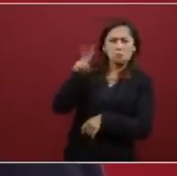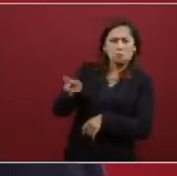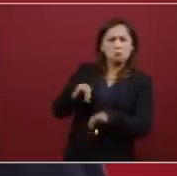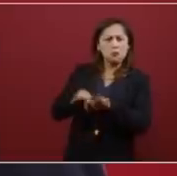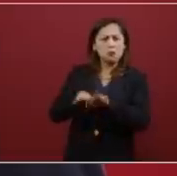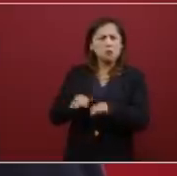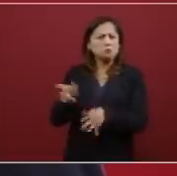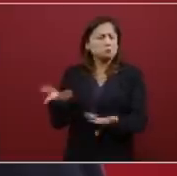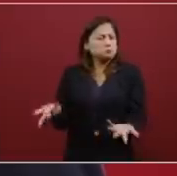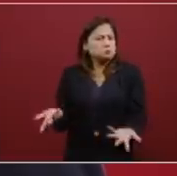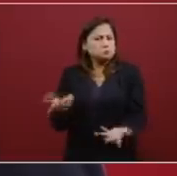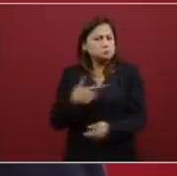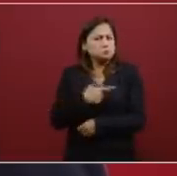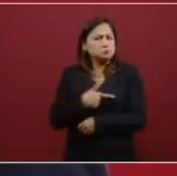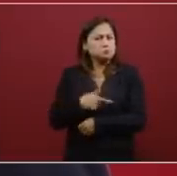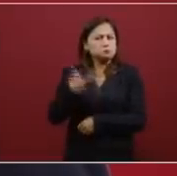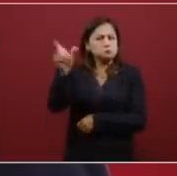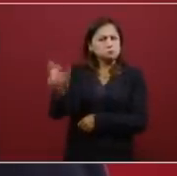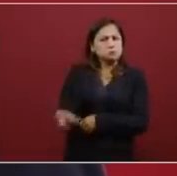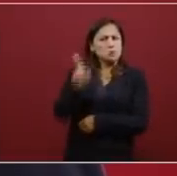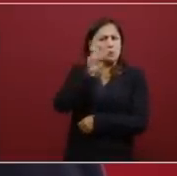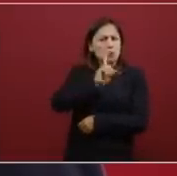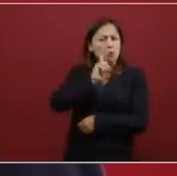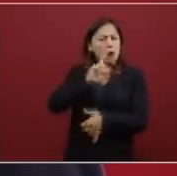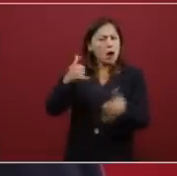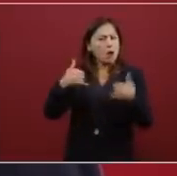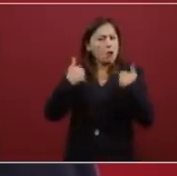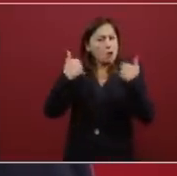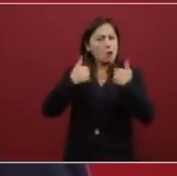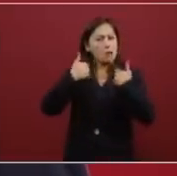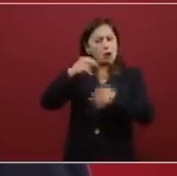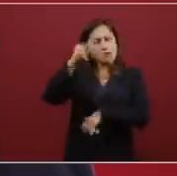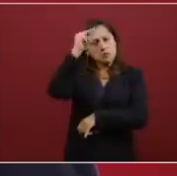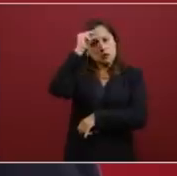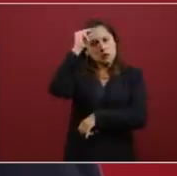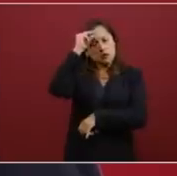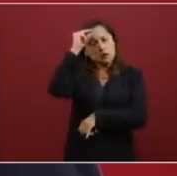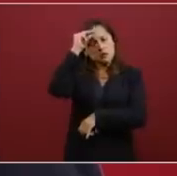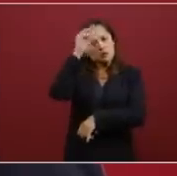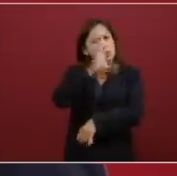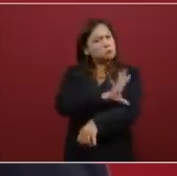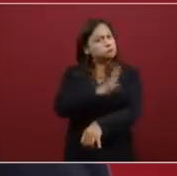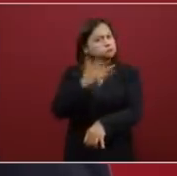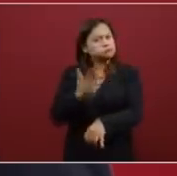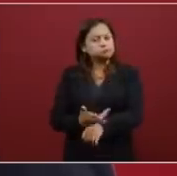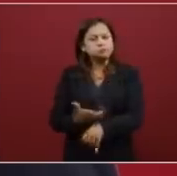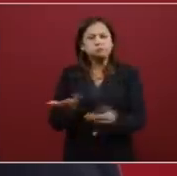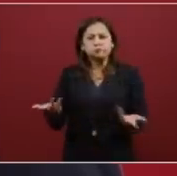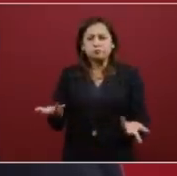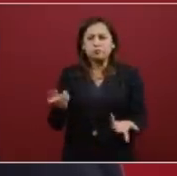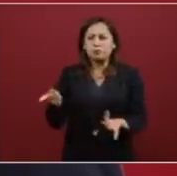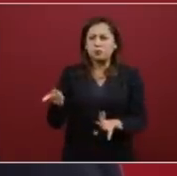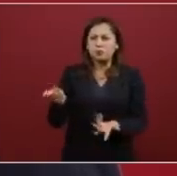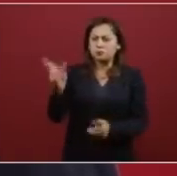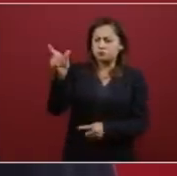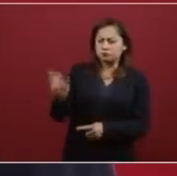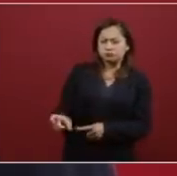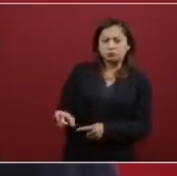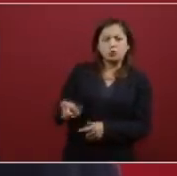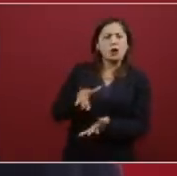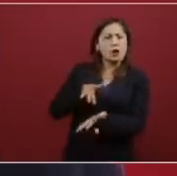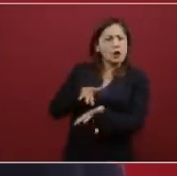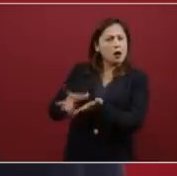Es una mujer joven, inteligente, honesta, que tiene todo nuestro apoyo, todo